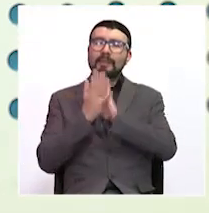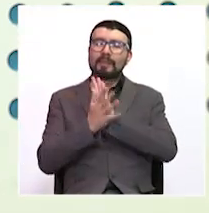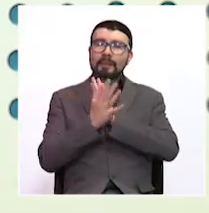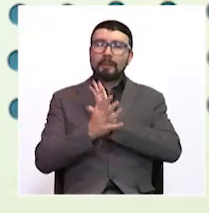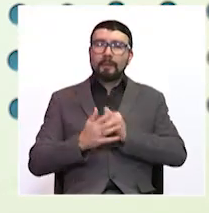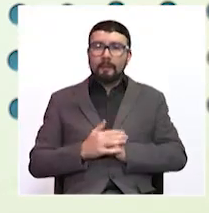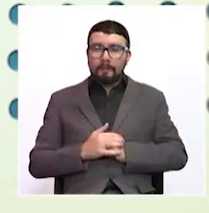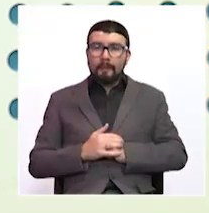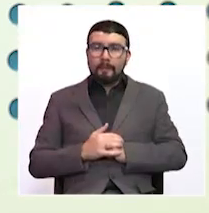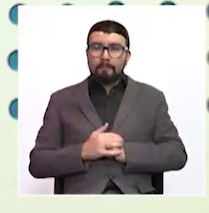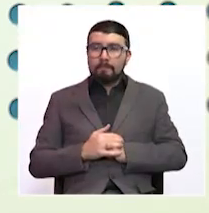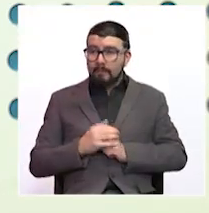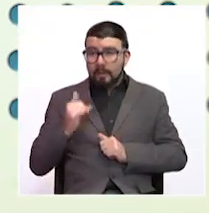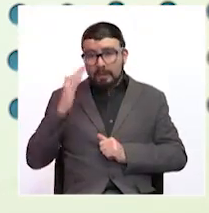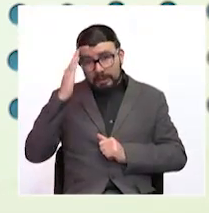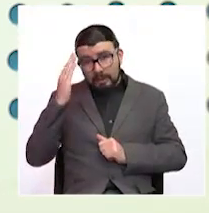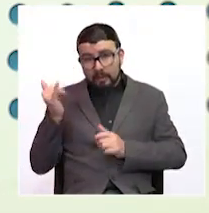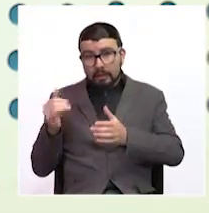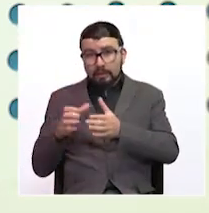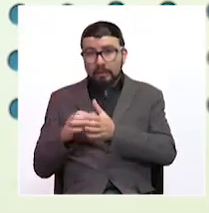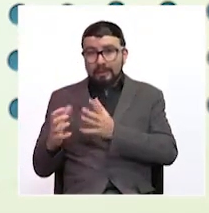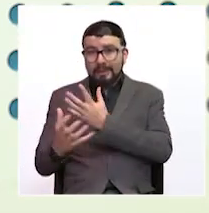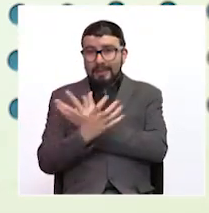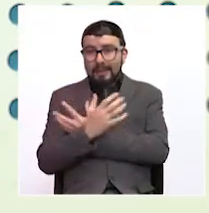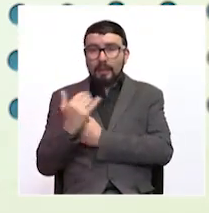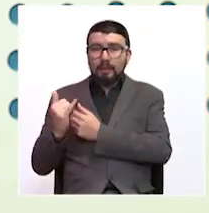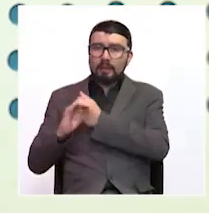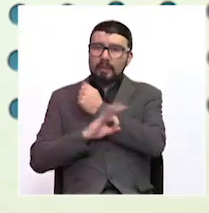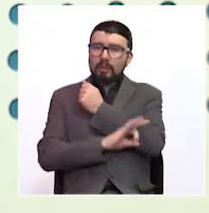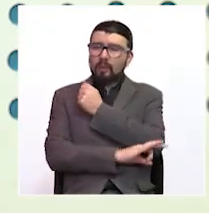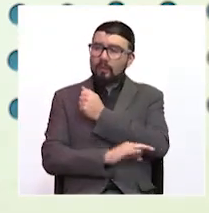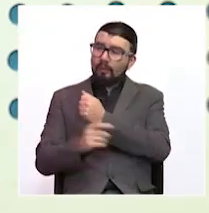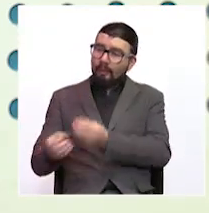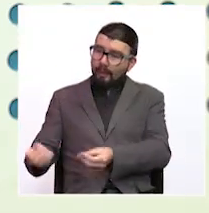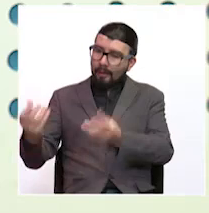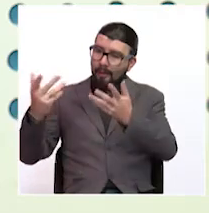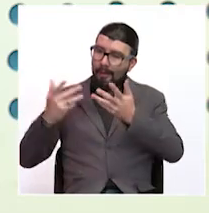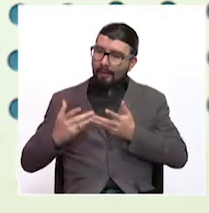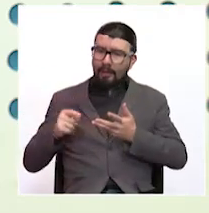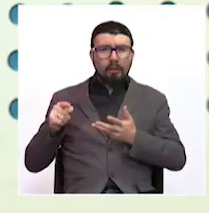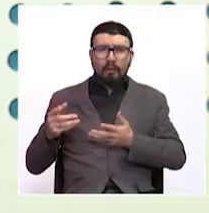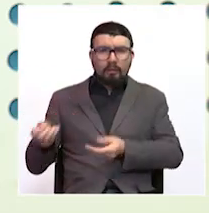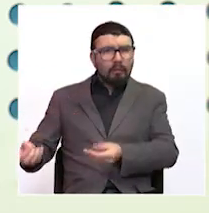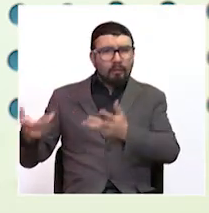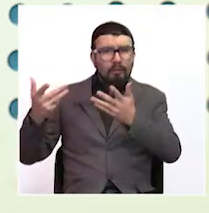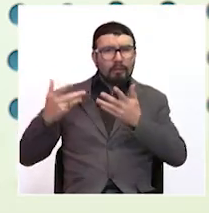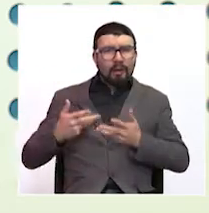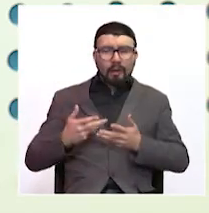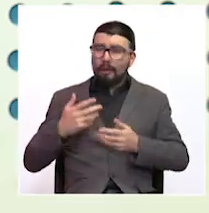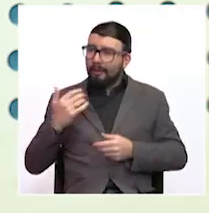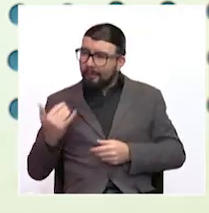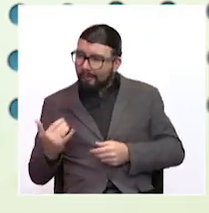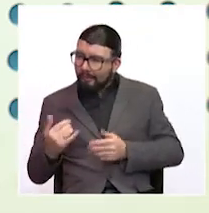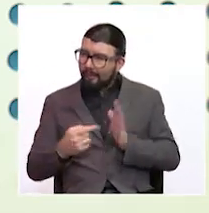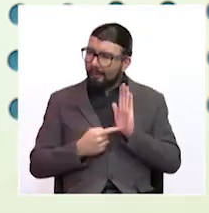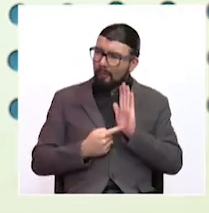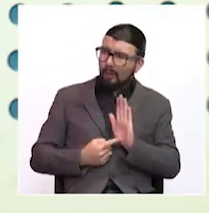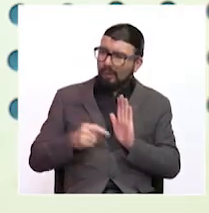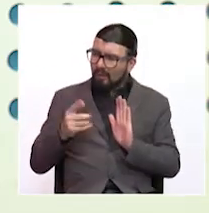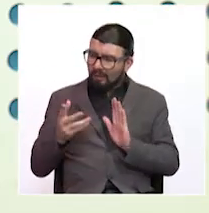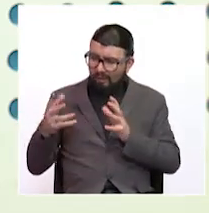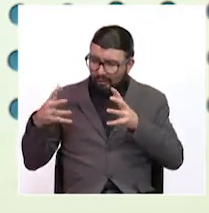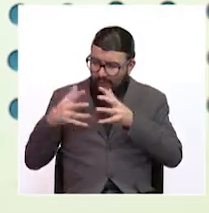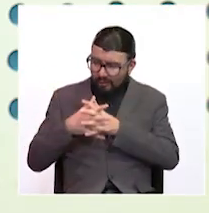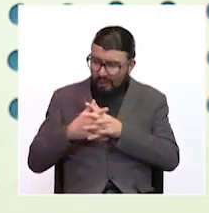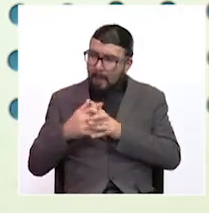la ciencia de la psicología nos regala por así decirlo la estructura de lo que forma o integra